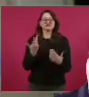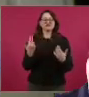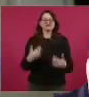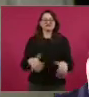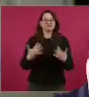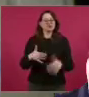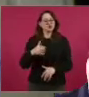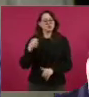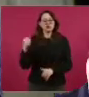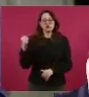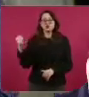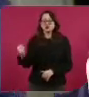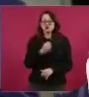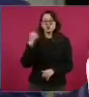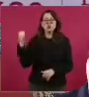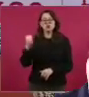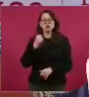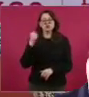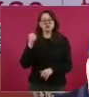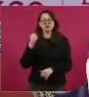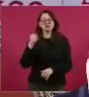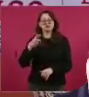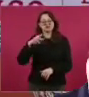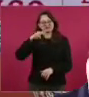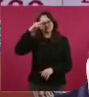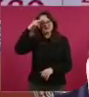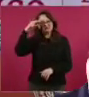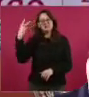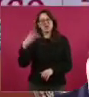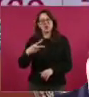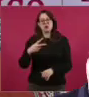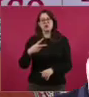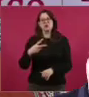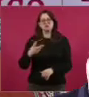afortunados y por eso digo que somos una potencia.